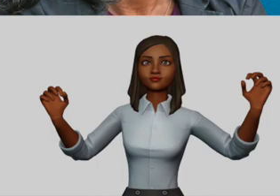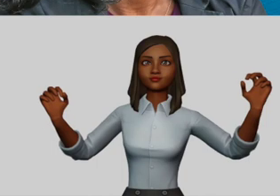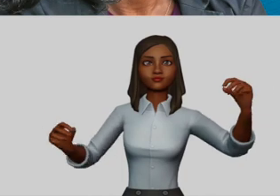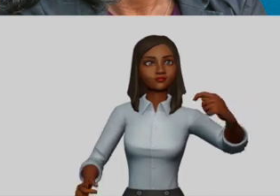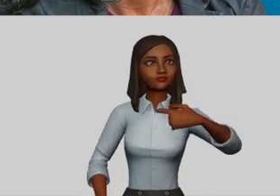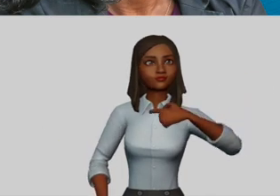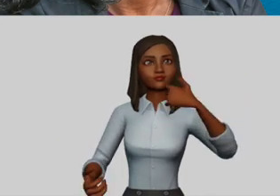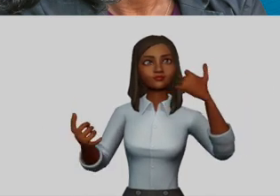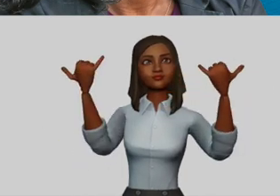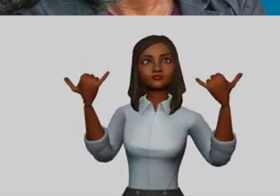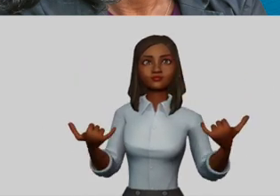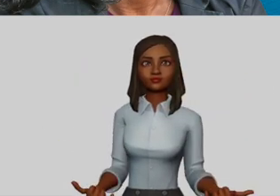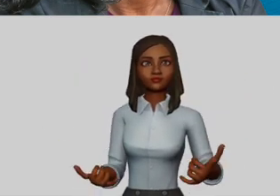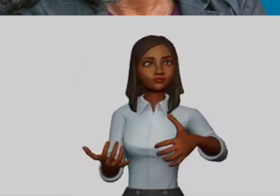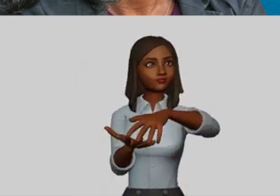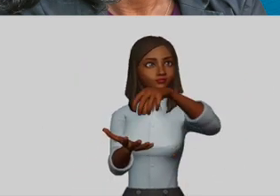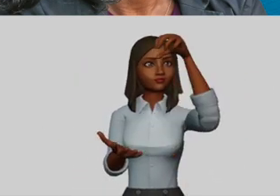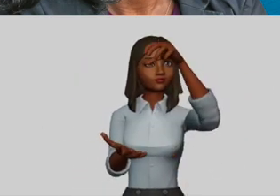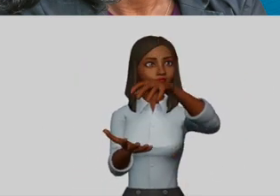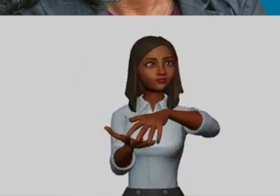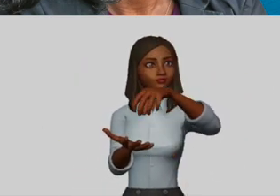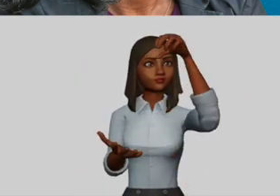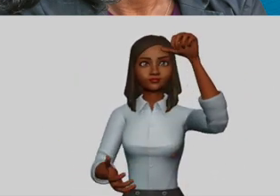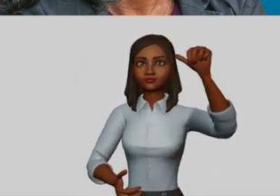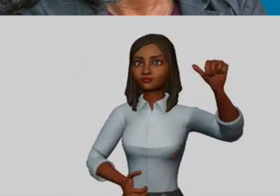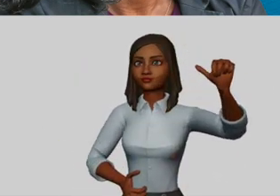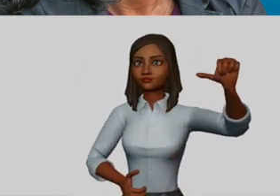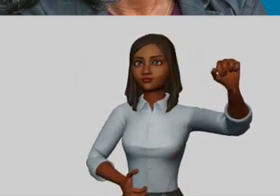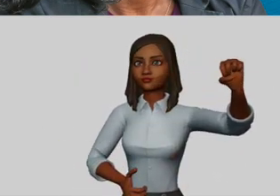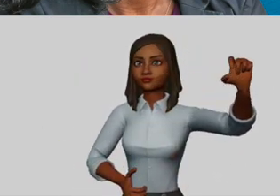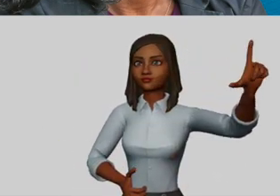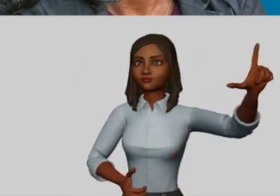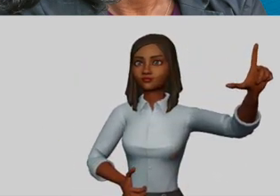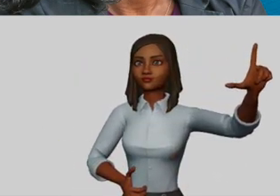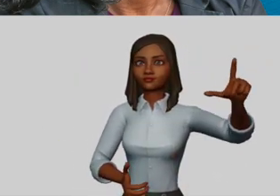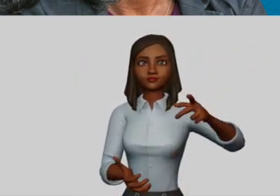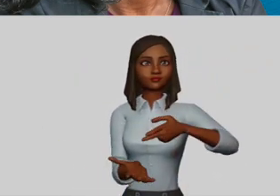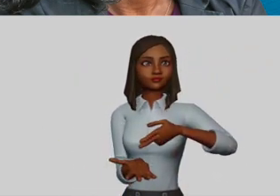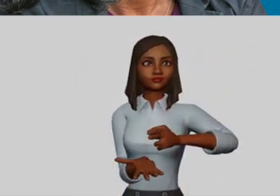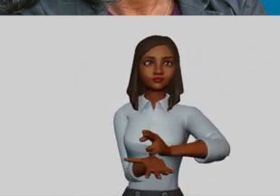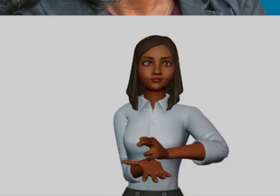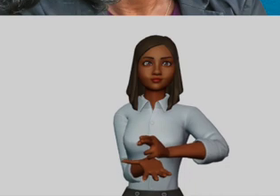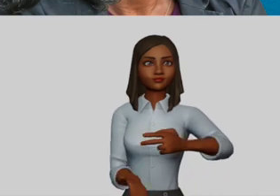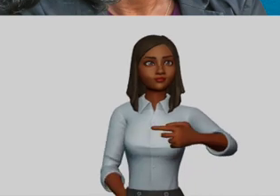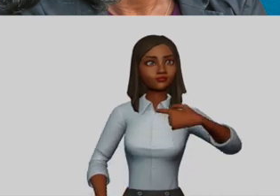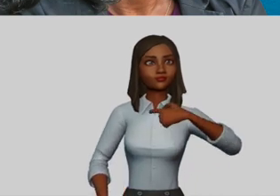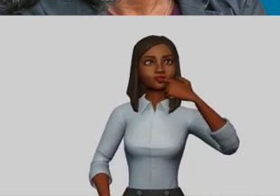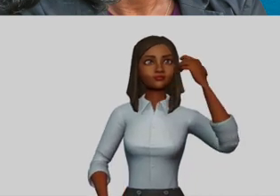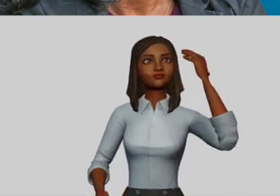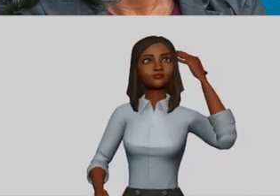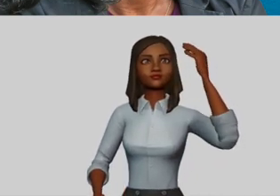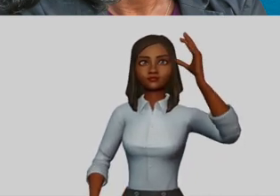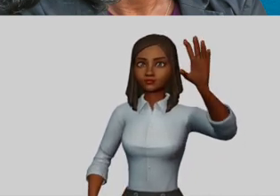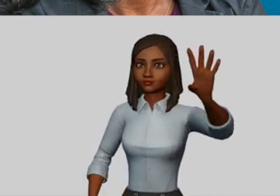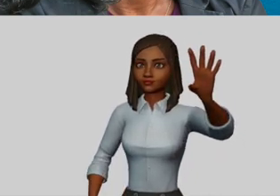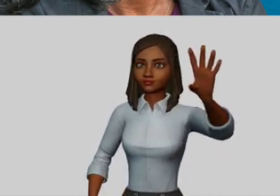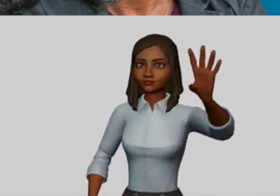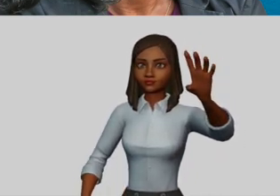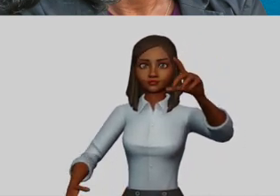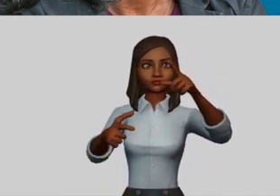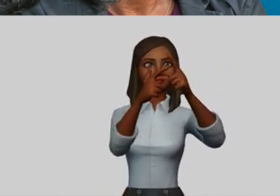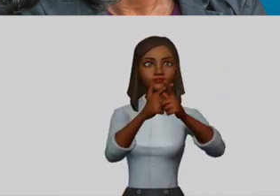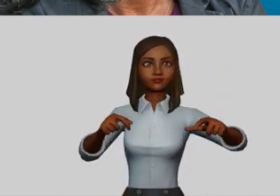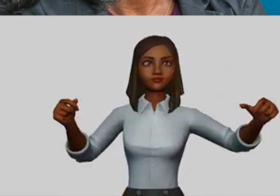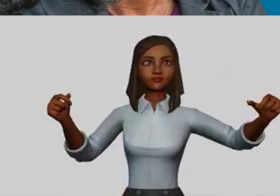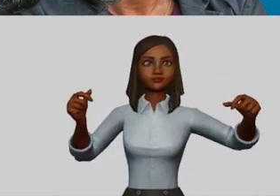esa revelación. ¡Fua! Sí, totalmente. Claro. Gracias. Sí. No, y las dos cosas se pueden atacar al mismo tiempo. En lo que